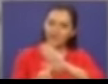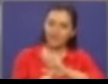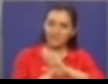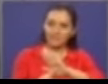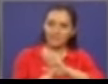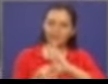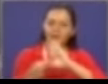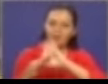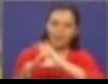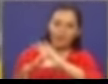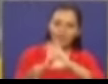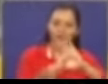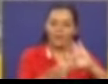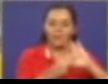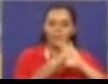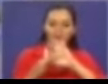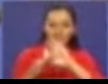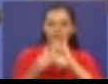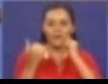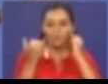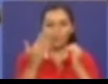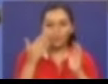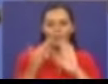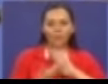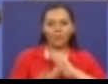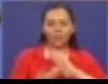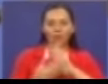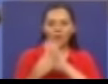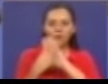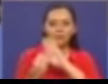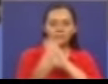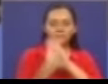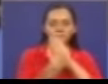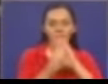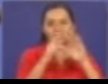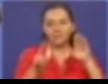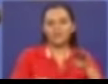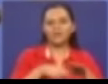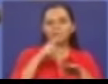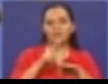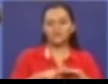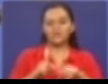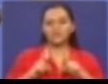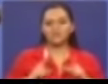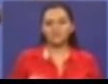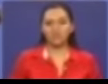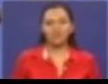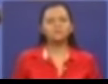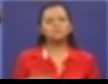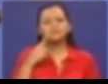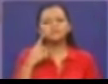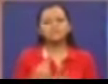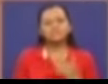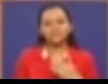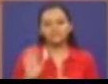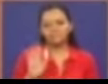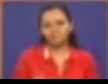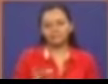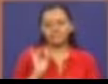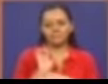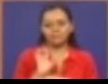señoras, compañeros y compañeras, un modelo a seguir para el Sistema Nacional de Salud, lo que queremos para nuestro país.